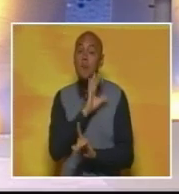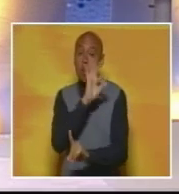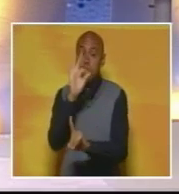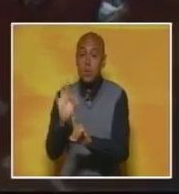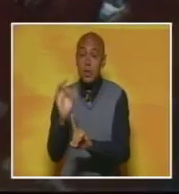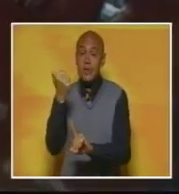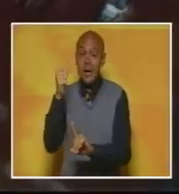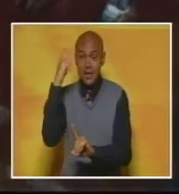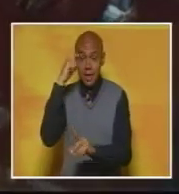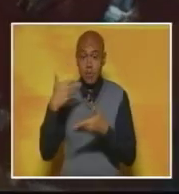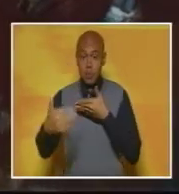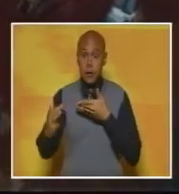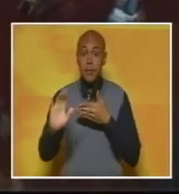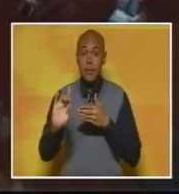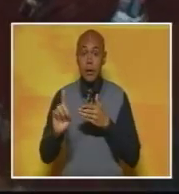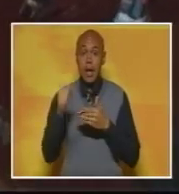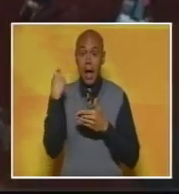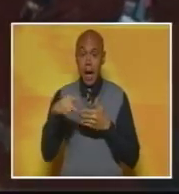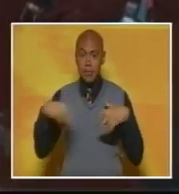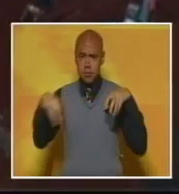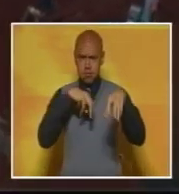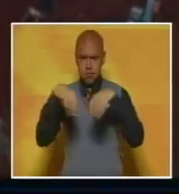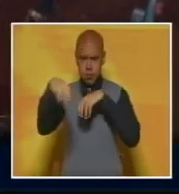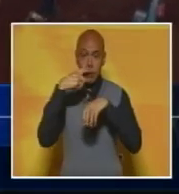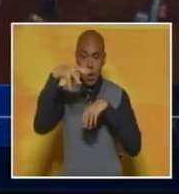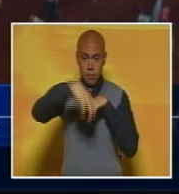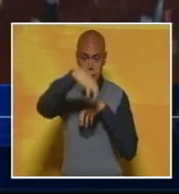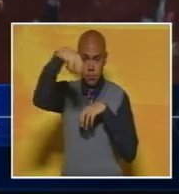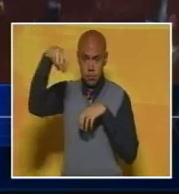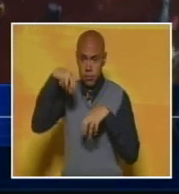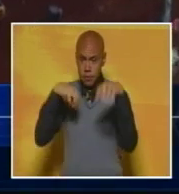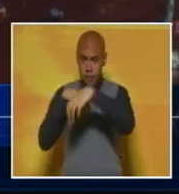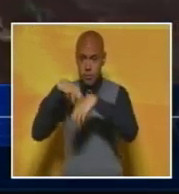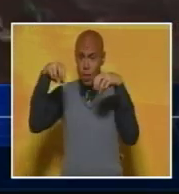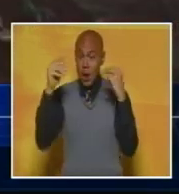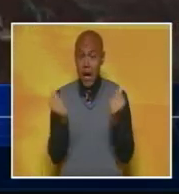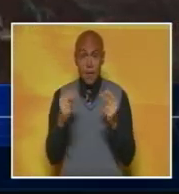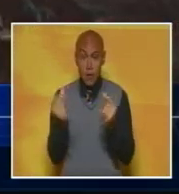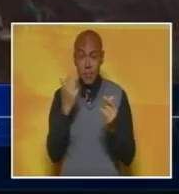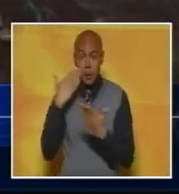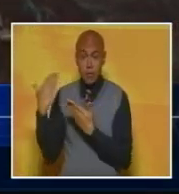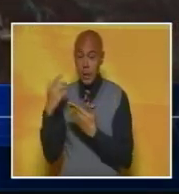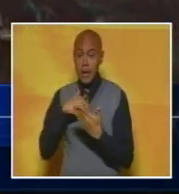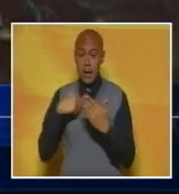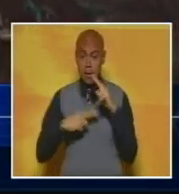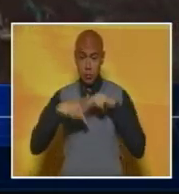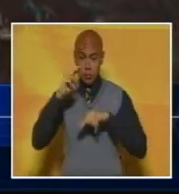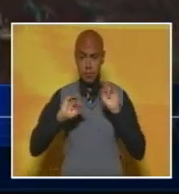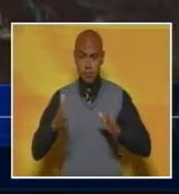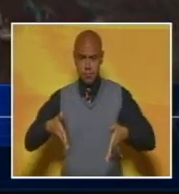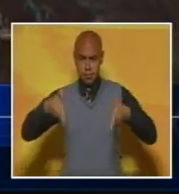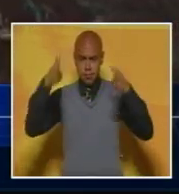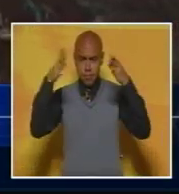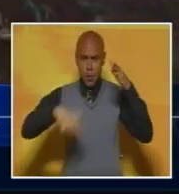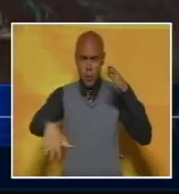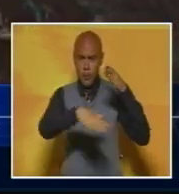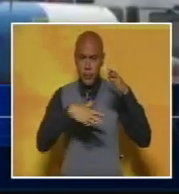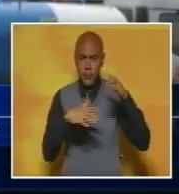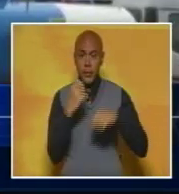días. Más de un centenar de máquinas pesadas trabajan a la vez para agilizar la construcción del centro, que tendrá una superficie